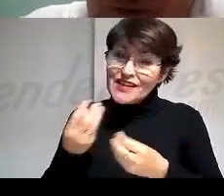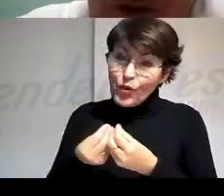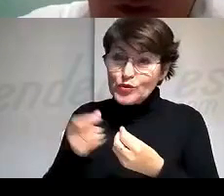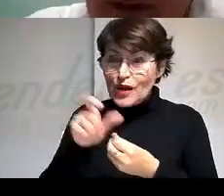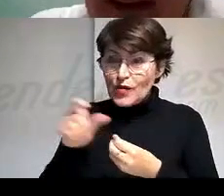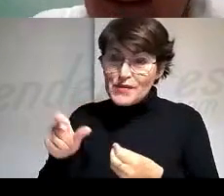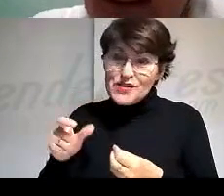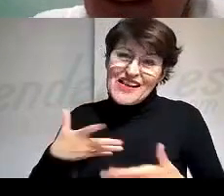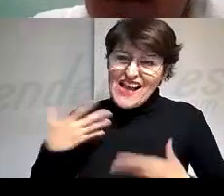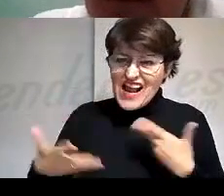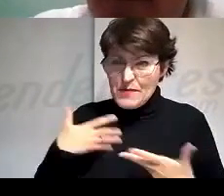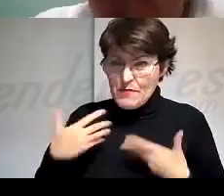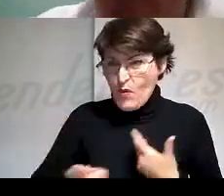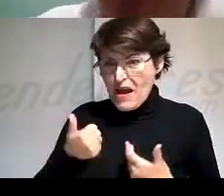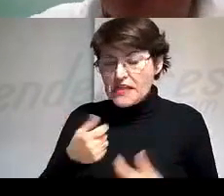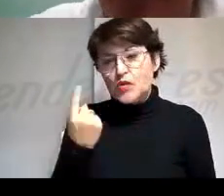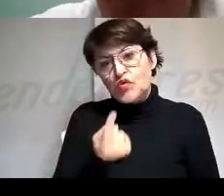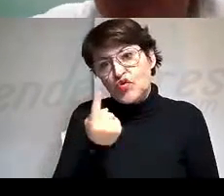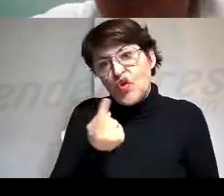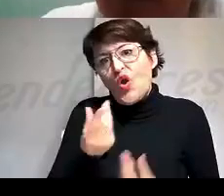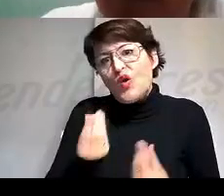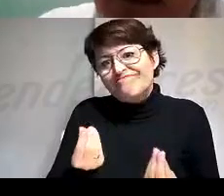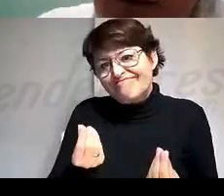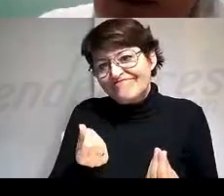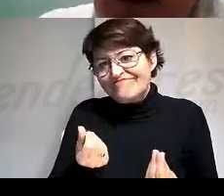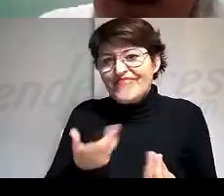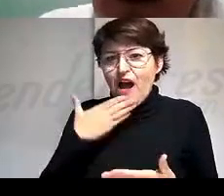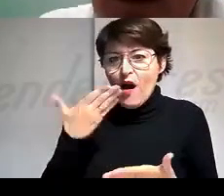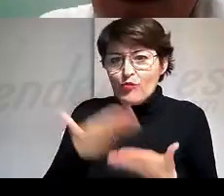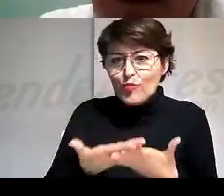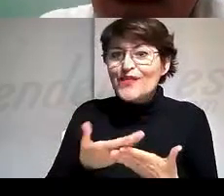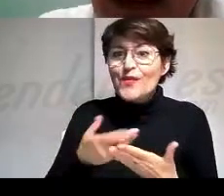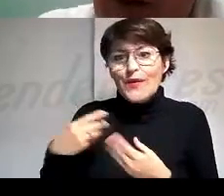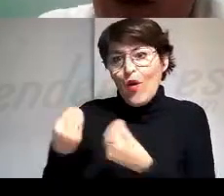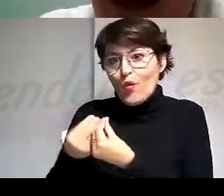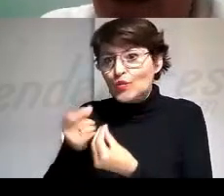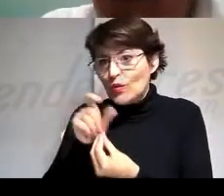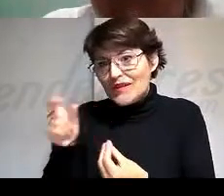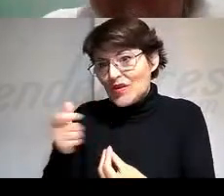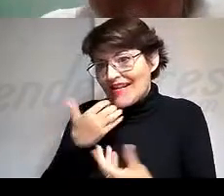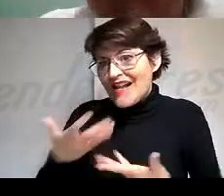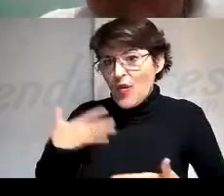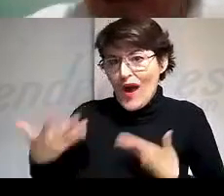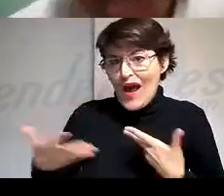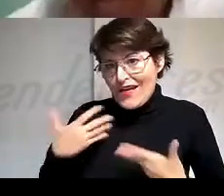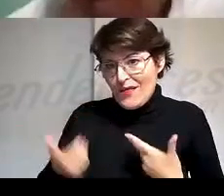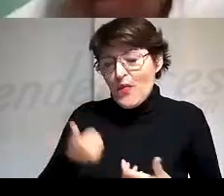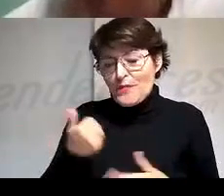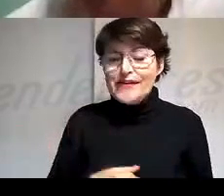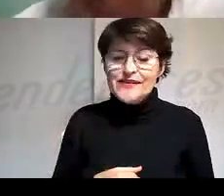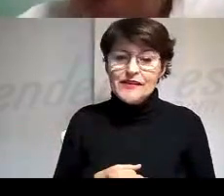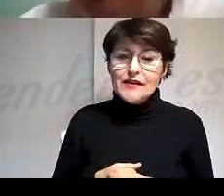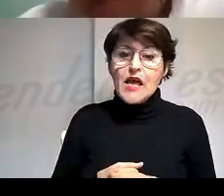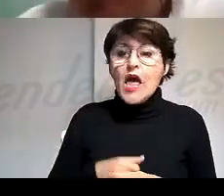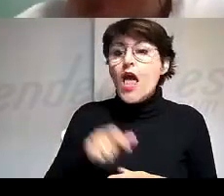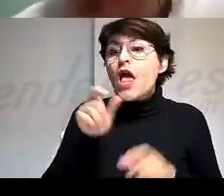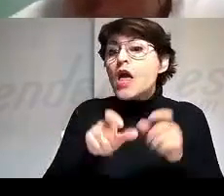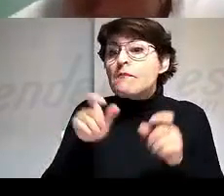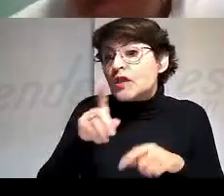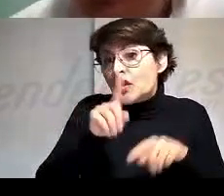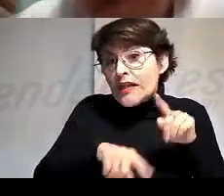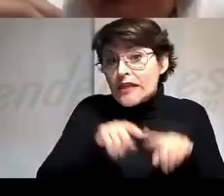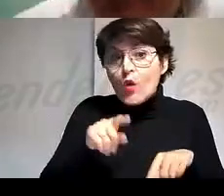es muchísimo más placentero que realizarlo a solas, ¿no? Aunque hay quienes buscamos a lo mejor